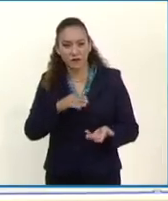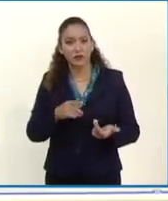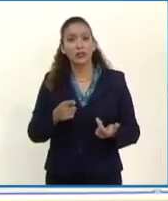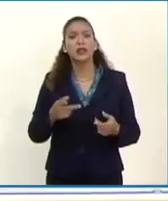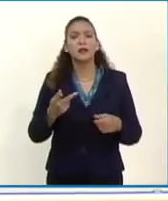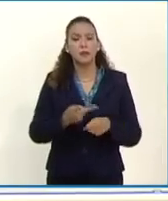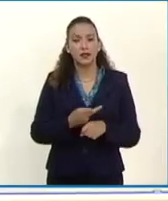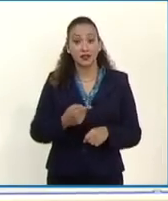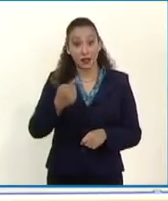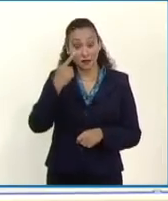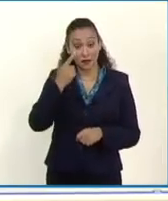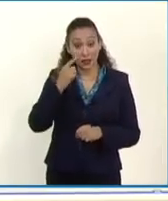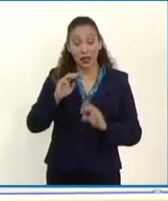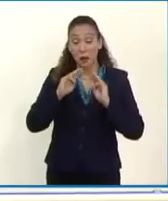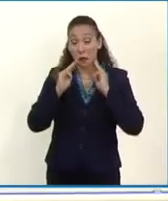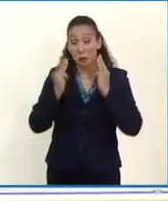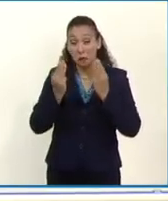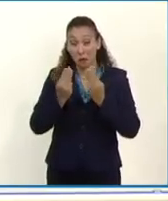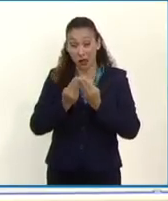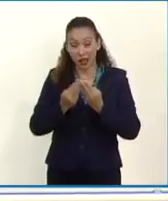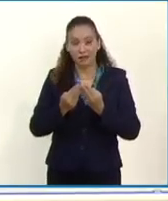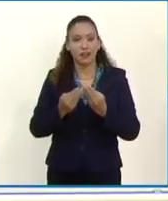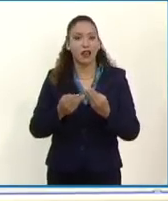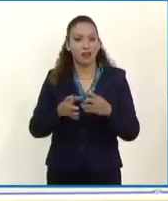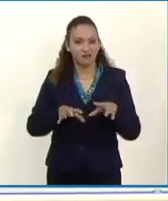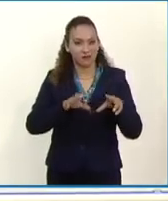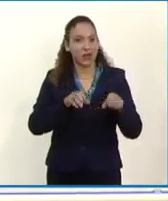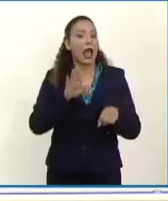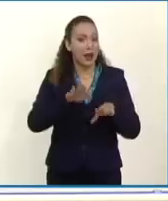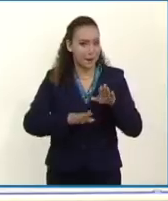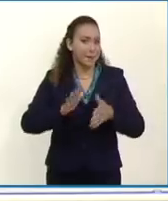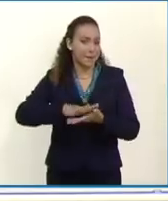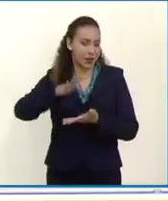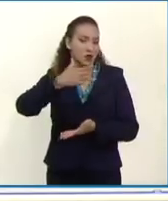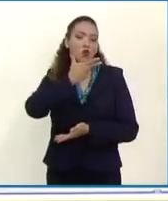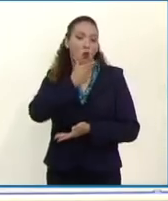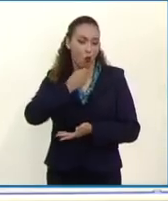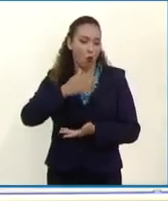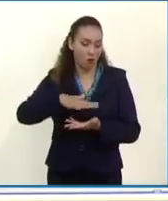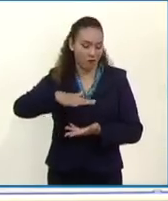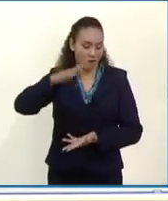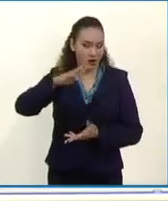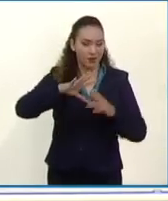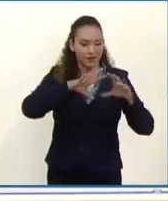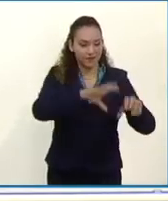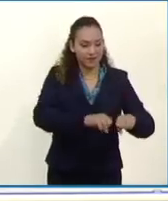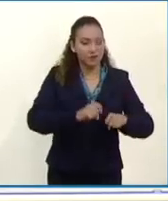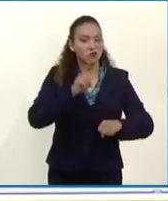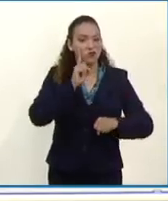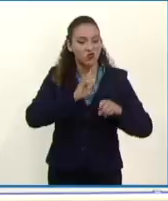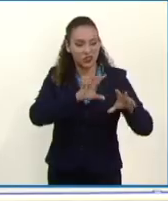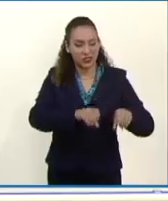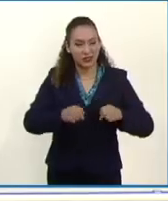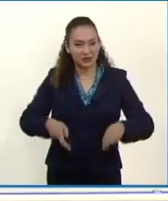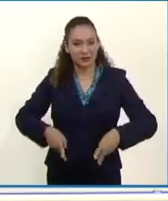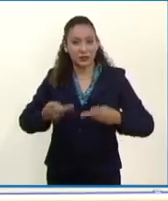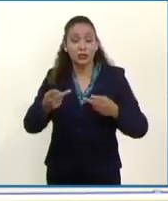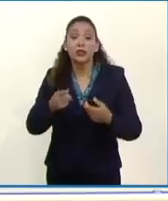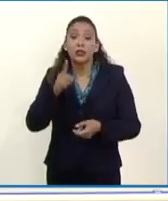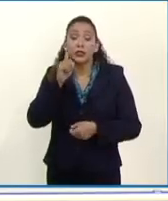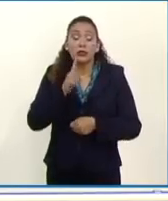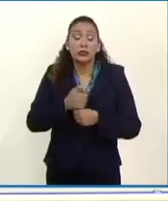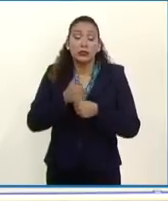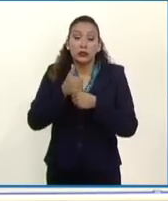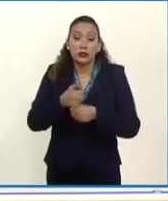enganchadas por la propia organización, por los propios normalmente varones que controlan estas redes de trata y terminan ellas mismas